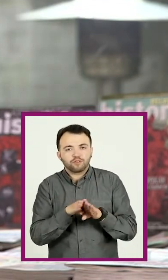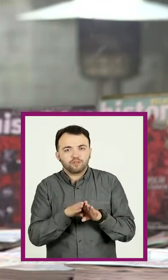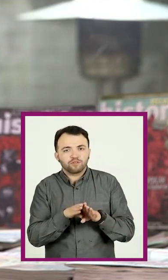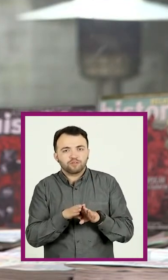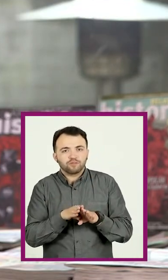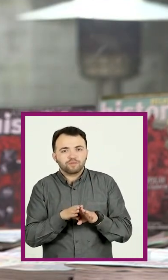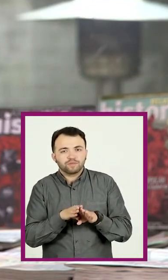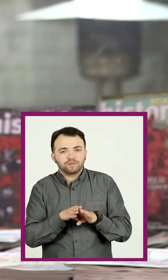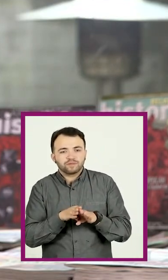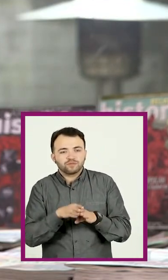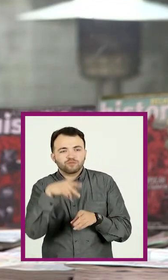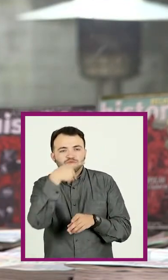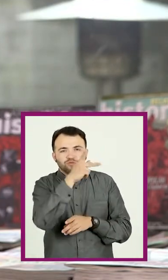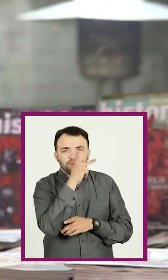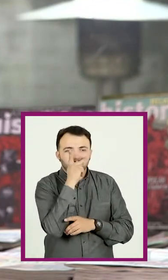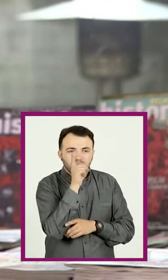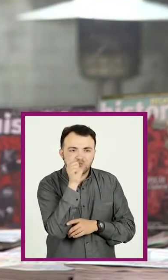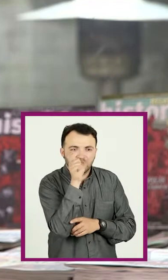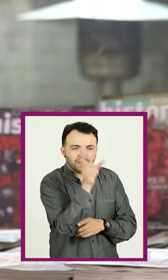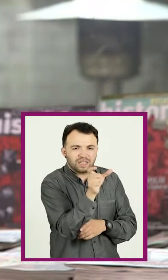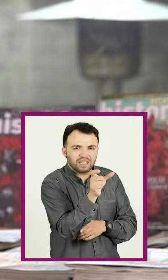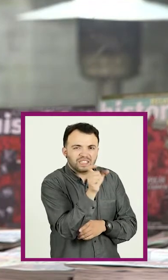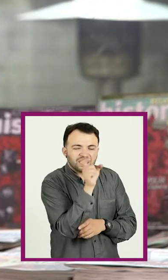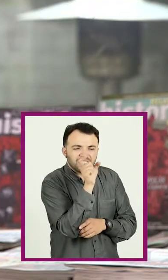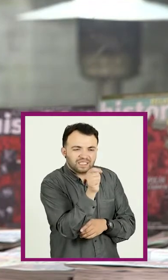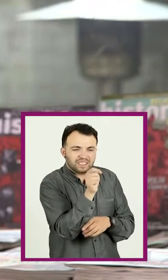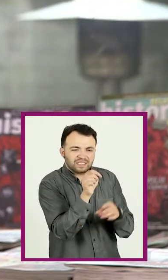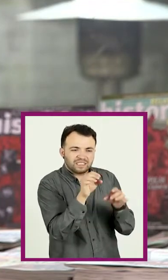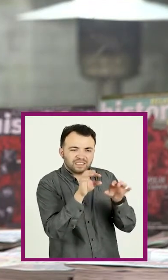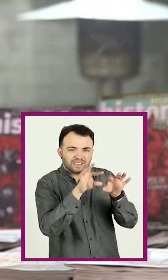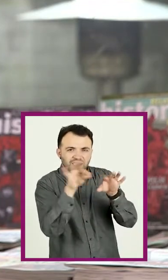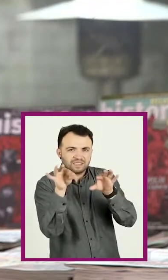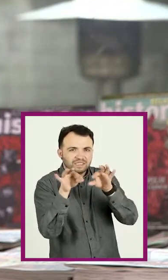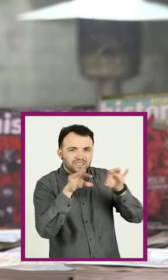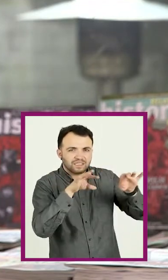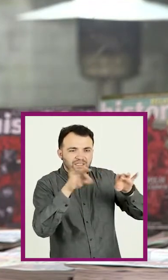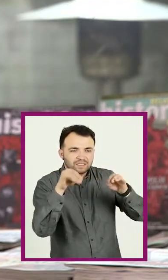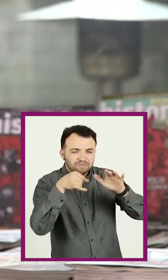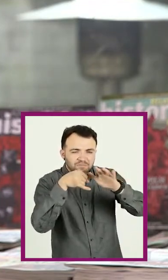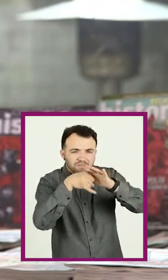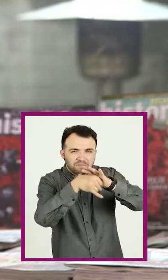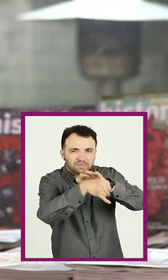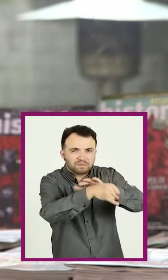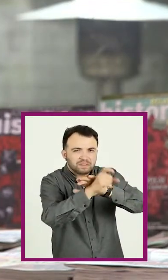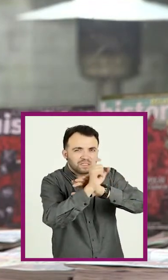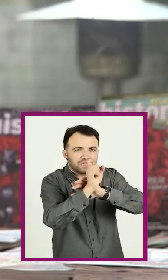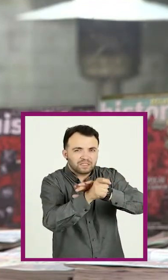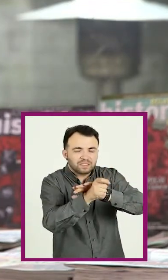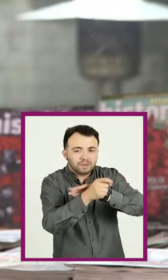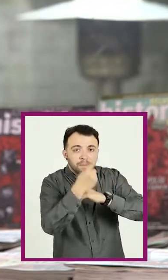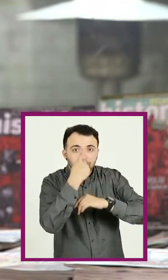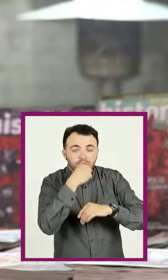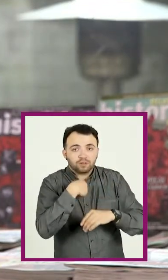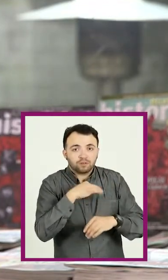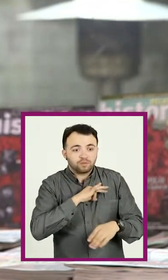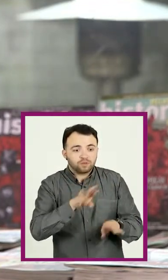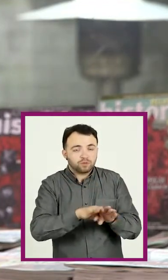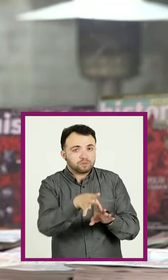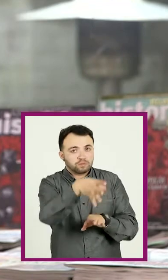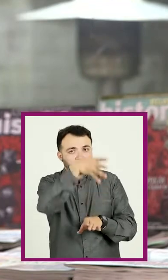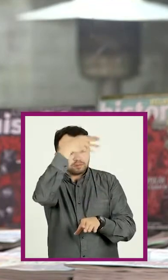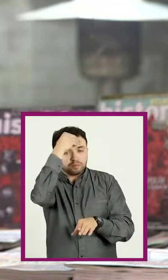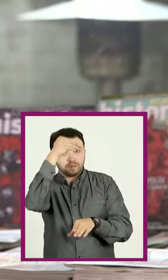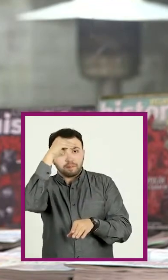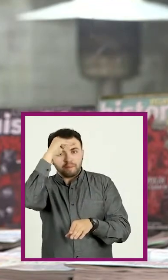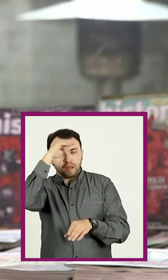descubre que es necesario ir a las metáforas para ver el reservorio de sentido